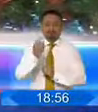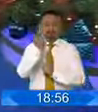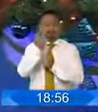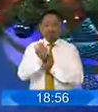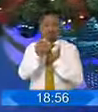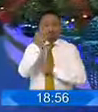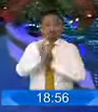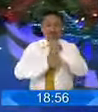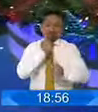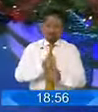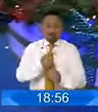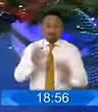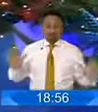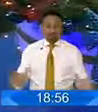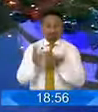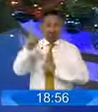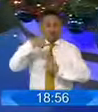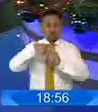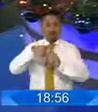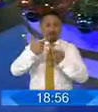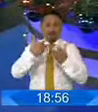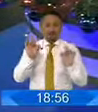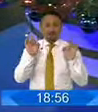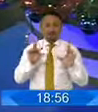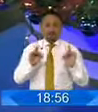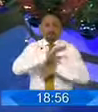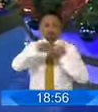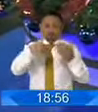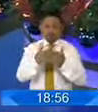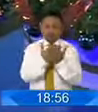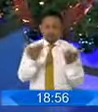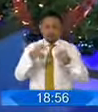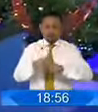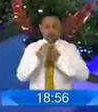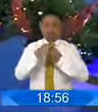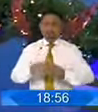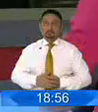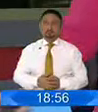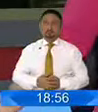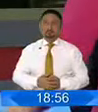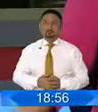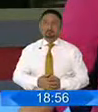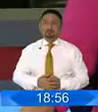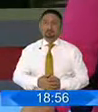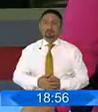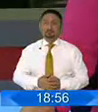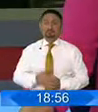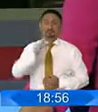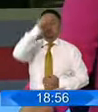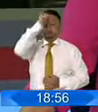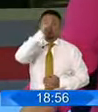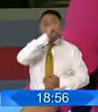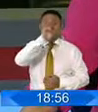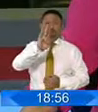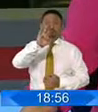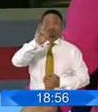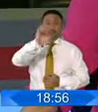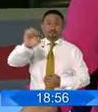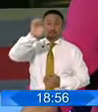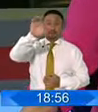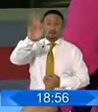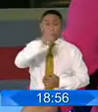del año con todas las energías positivas, nuestros mejores deseos para ustedes. Aquí estamos. El domingo 7 de enero, el